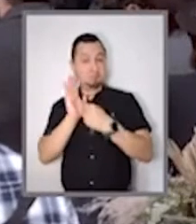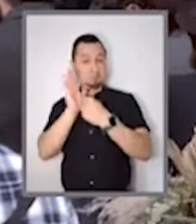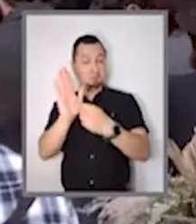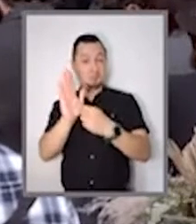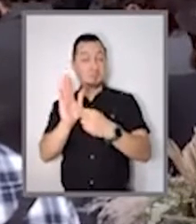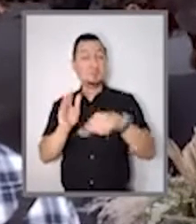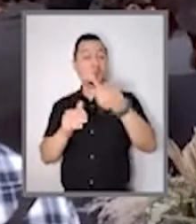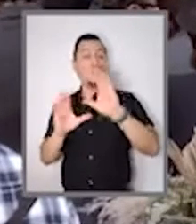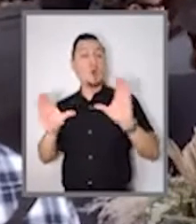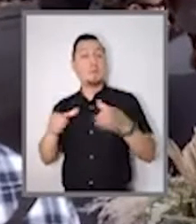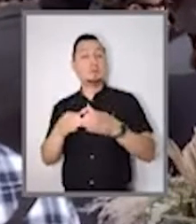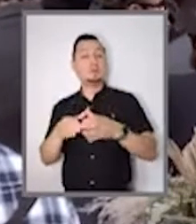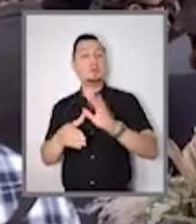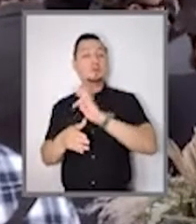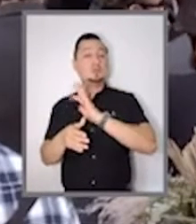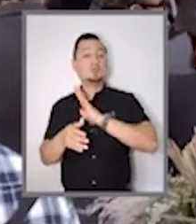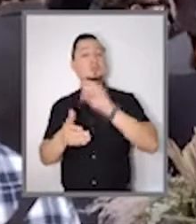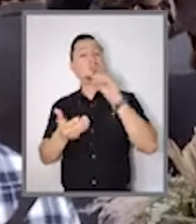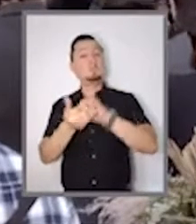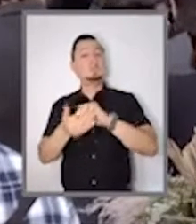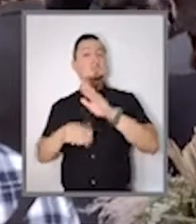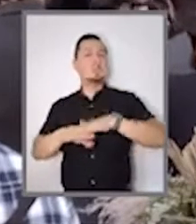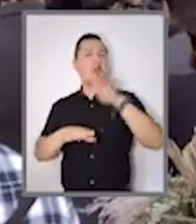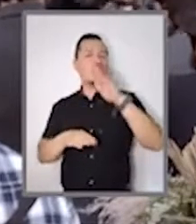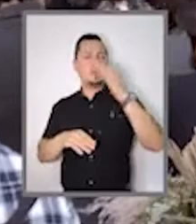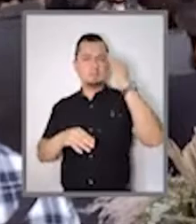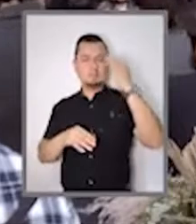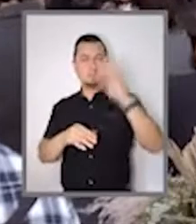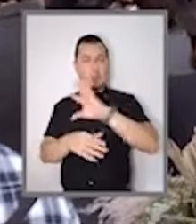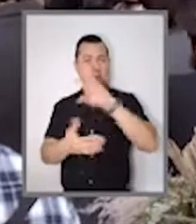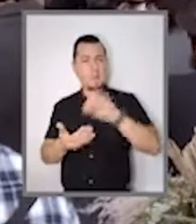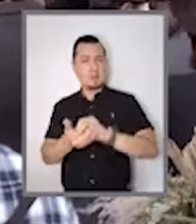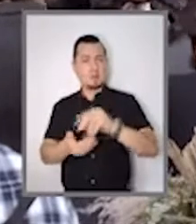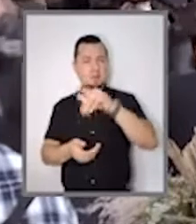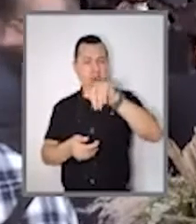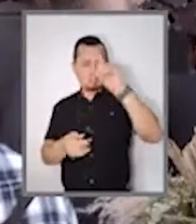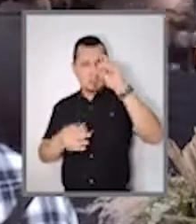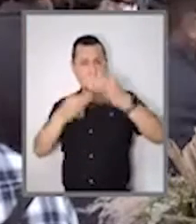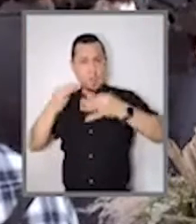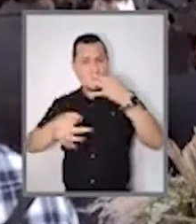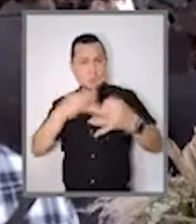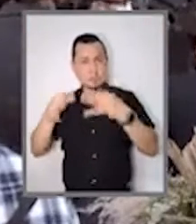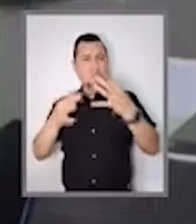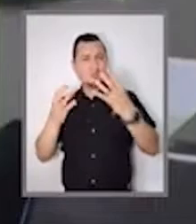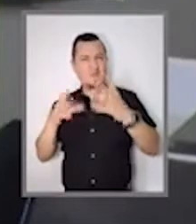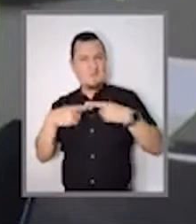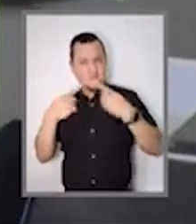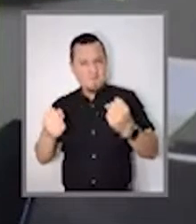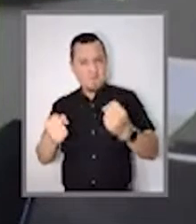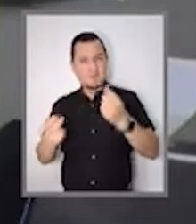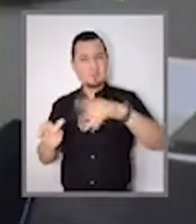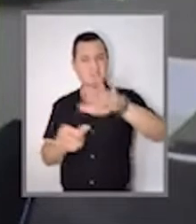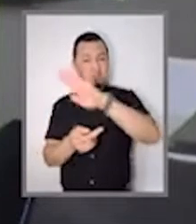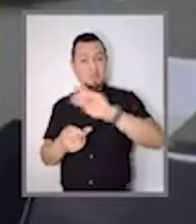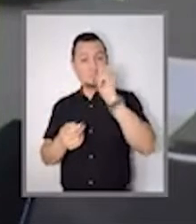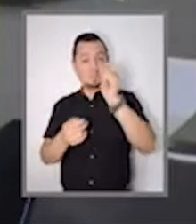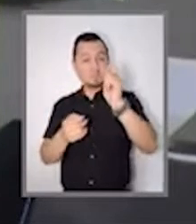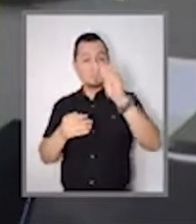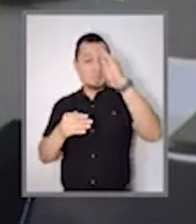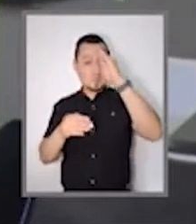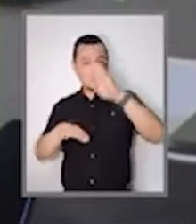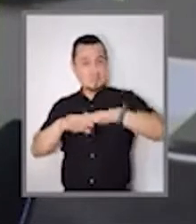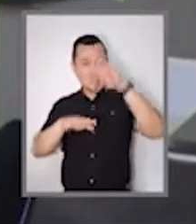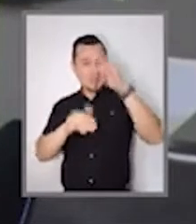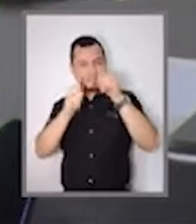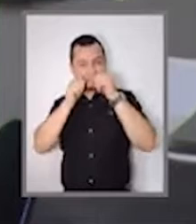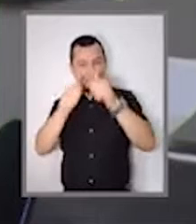y cortometrajes, documentales, series, animaciones, videos comerciales y, por supuesto, todas las nuevas tendencias de